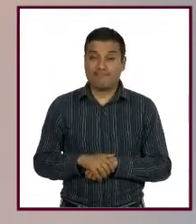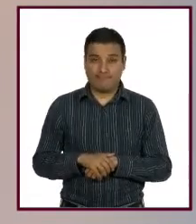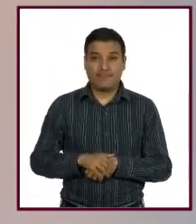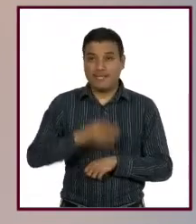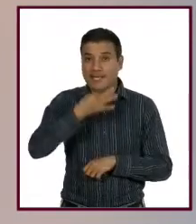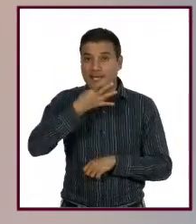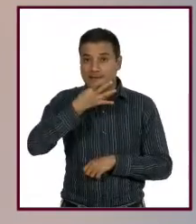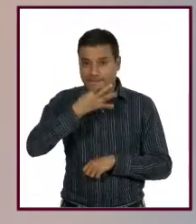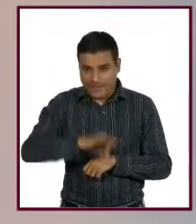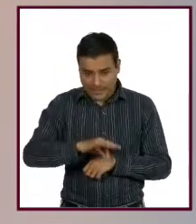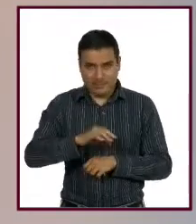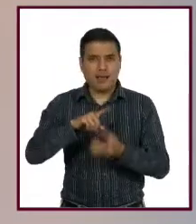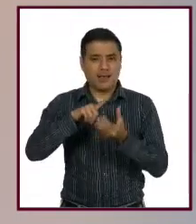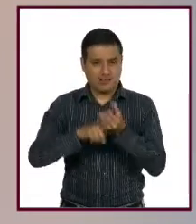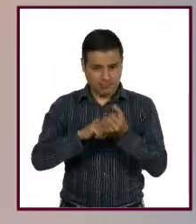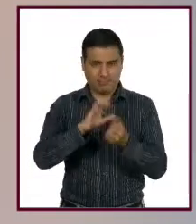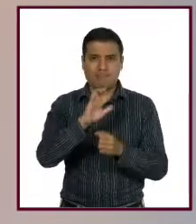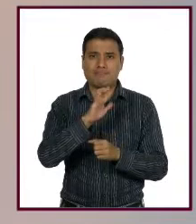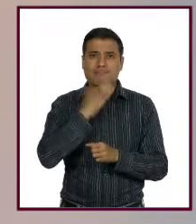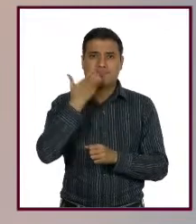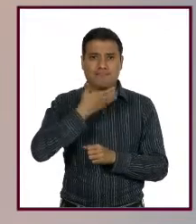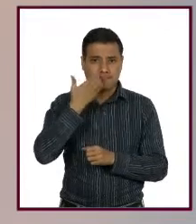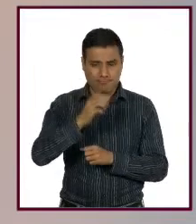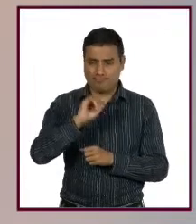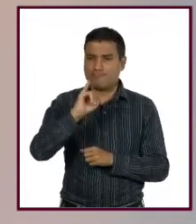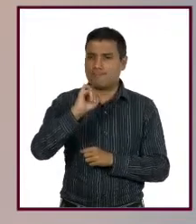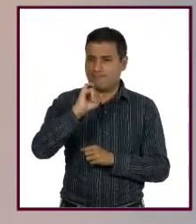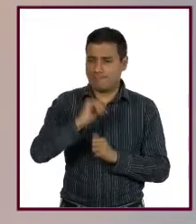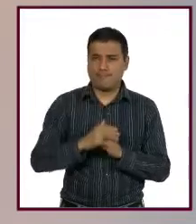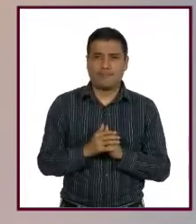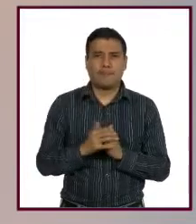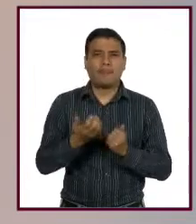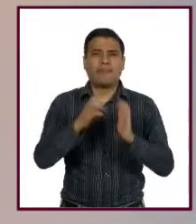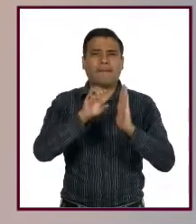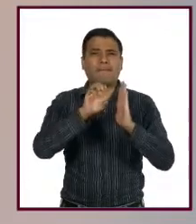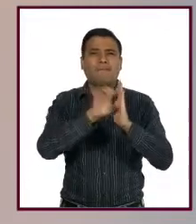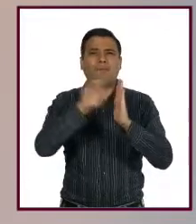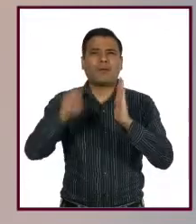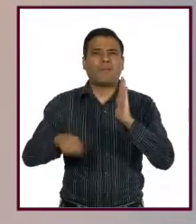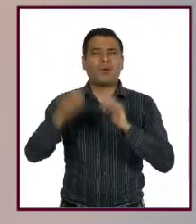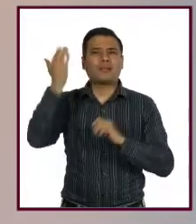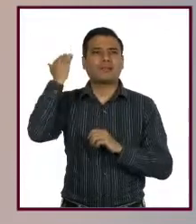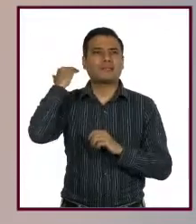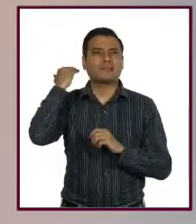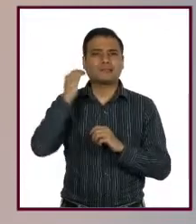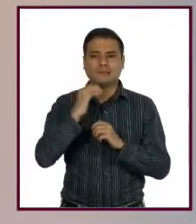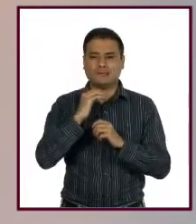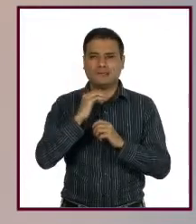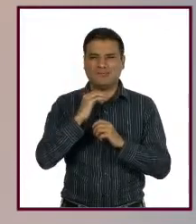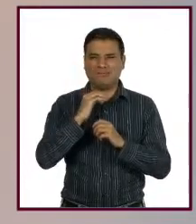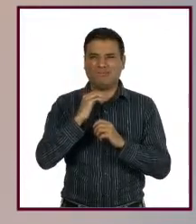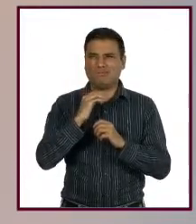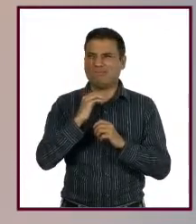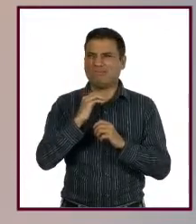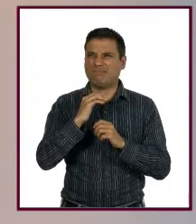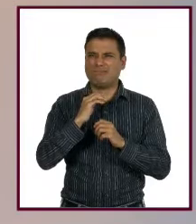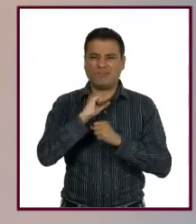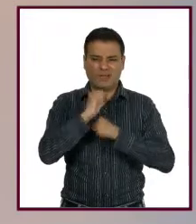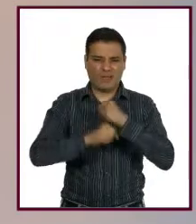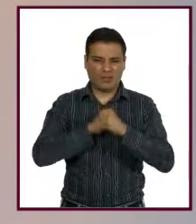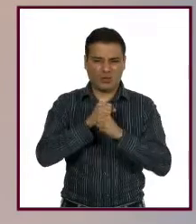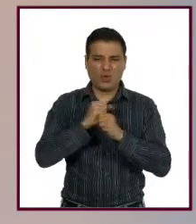de sociabilización, en los contextos culturales. Por ejemplo, hubo en la década pasada, como a principios